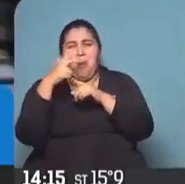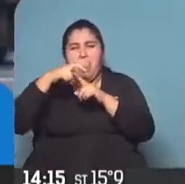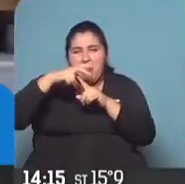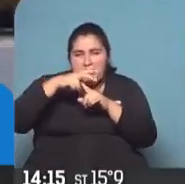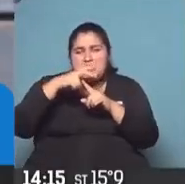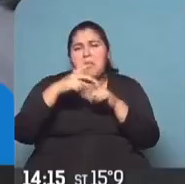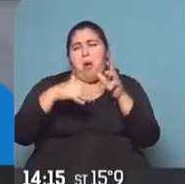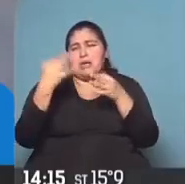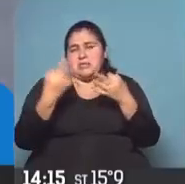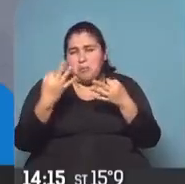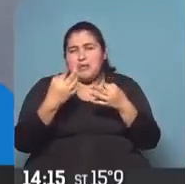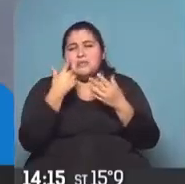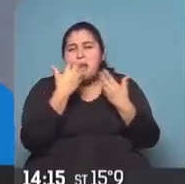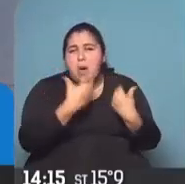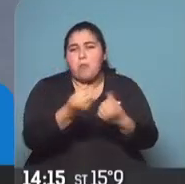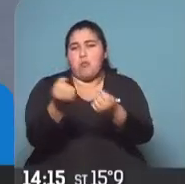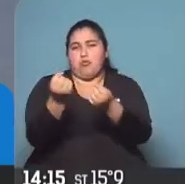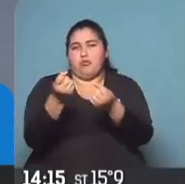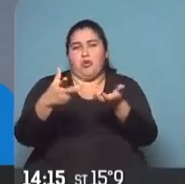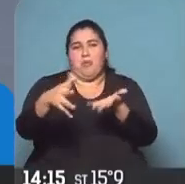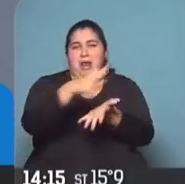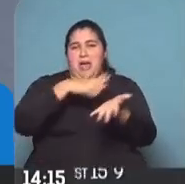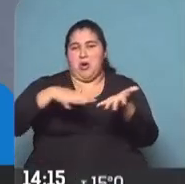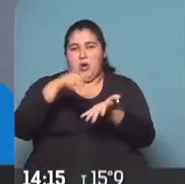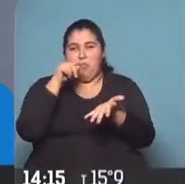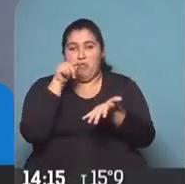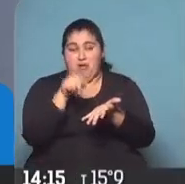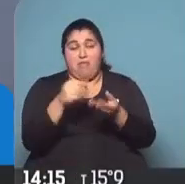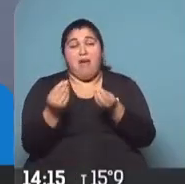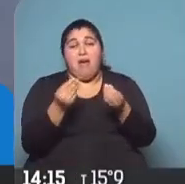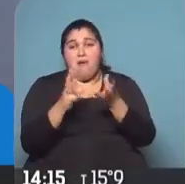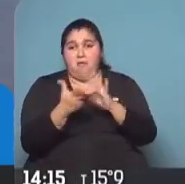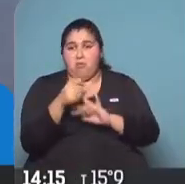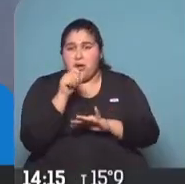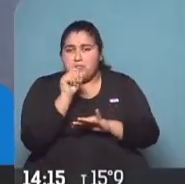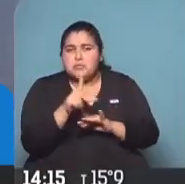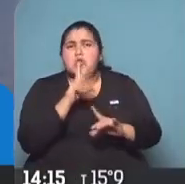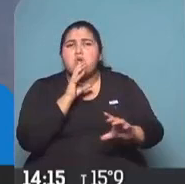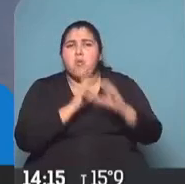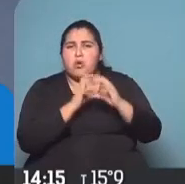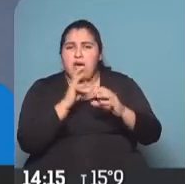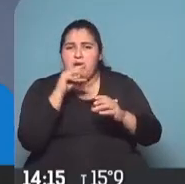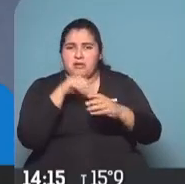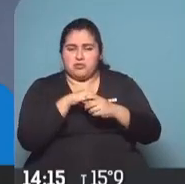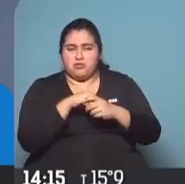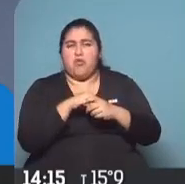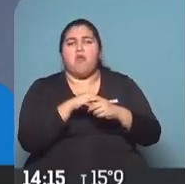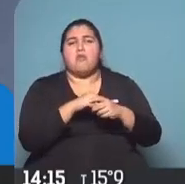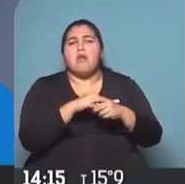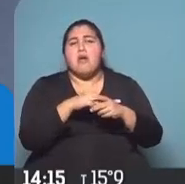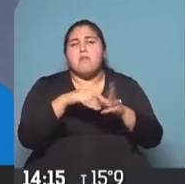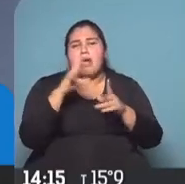y apoyo a la comunidad estableciendo nodos de comunicaciones durante cartas